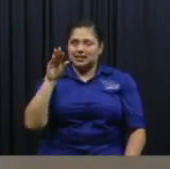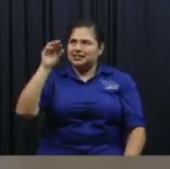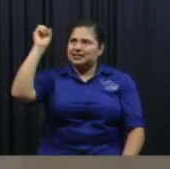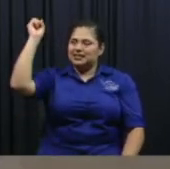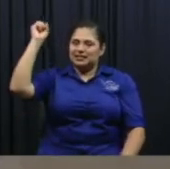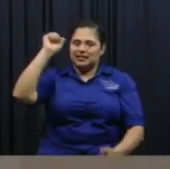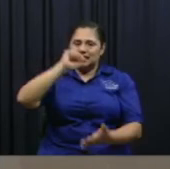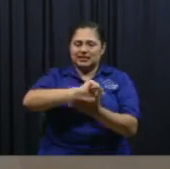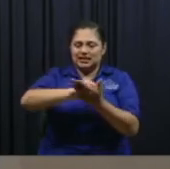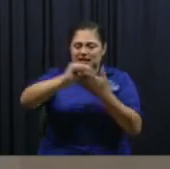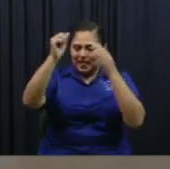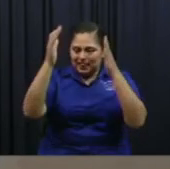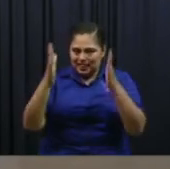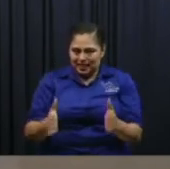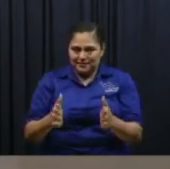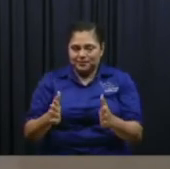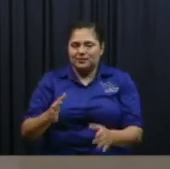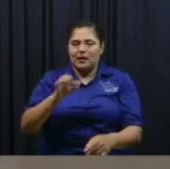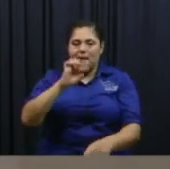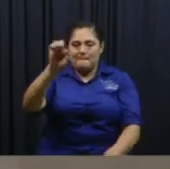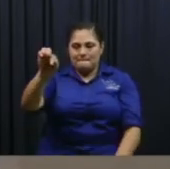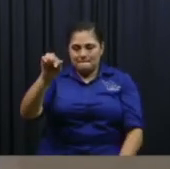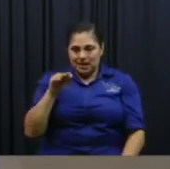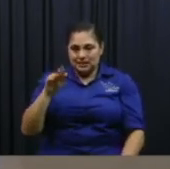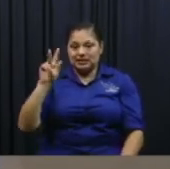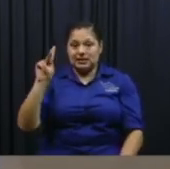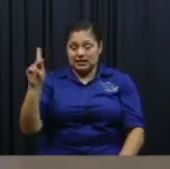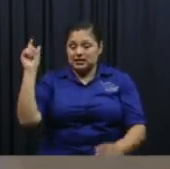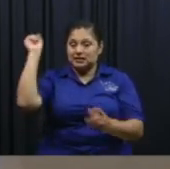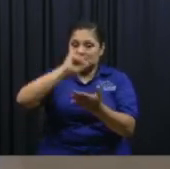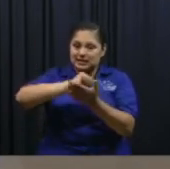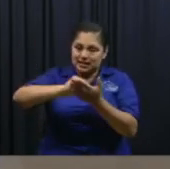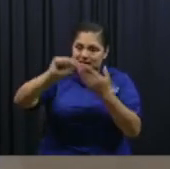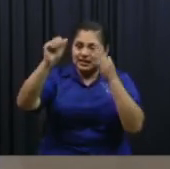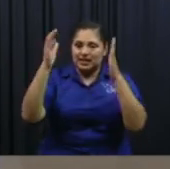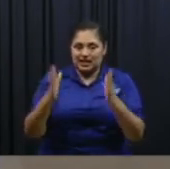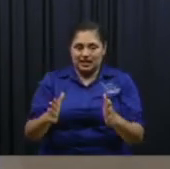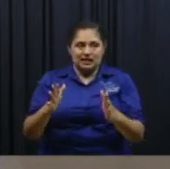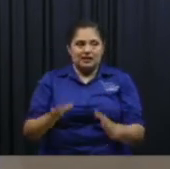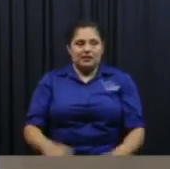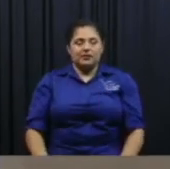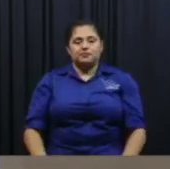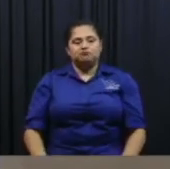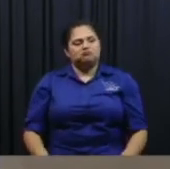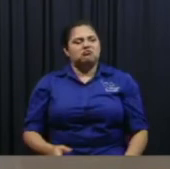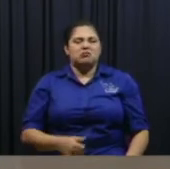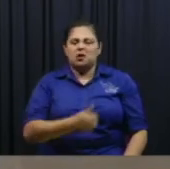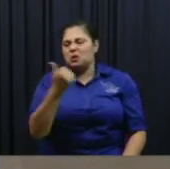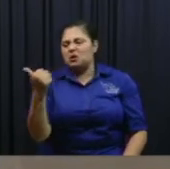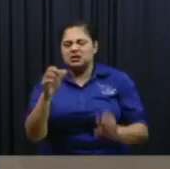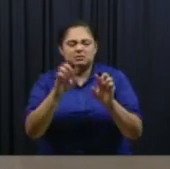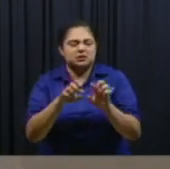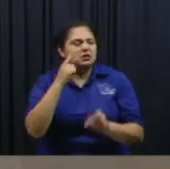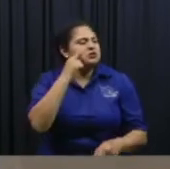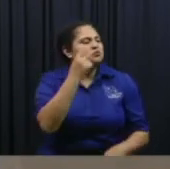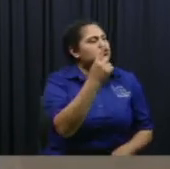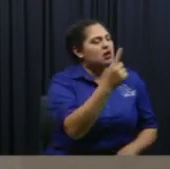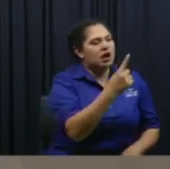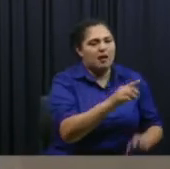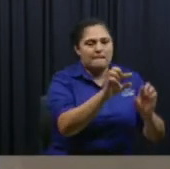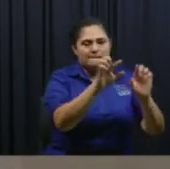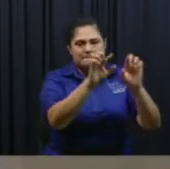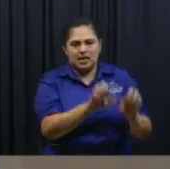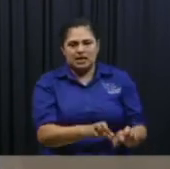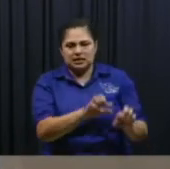y santidad seguir la paz con todos y la santidad sin la cual debe ver al Señor ellos andarán buscando paz y seguridad Cuando digan paz y seguridad vendrá